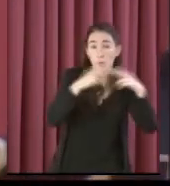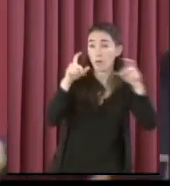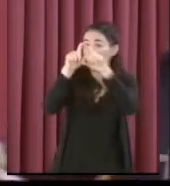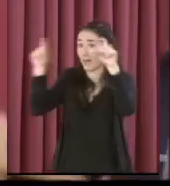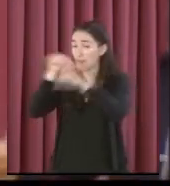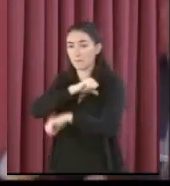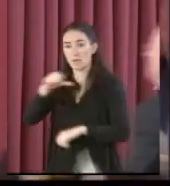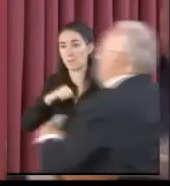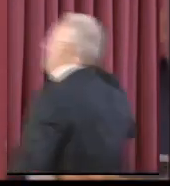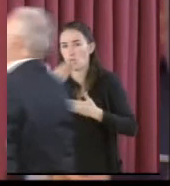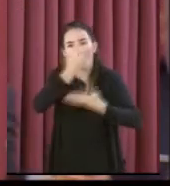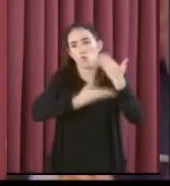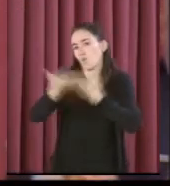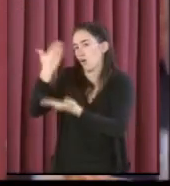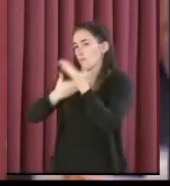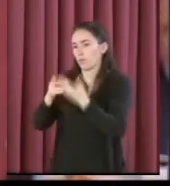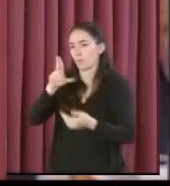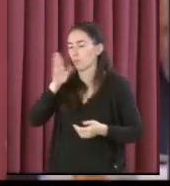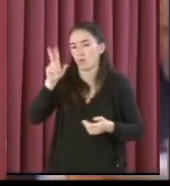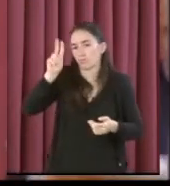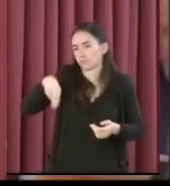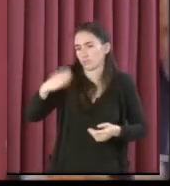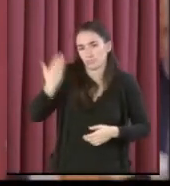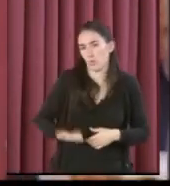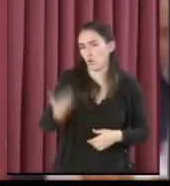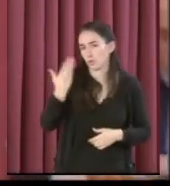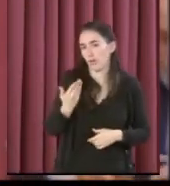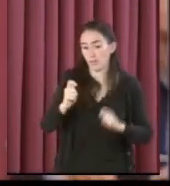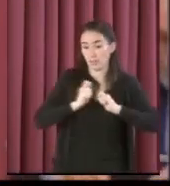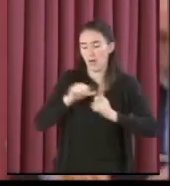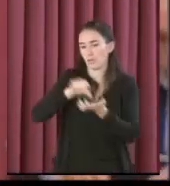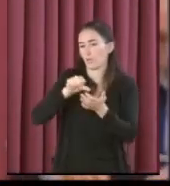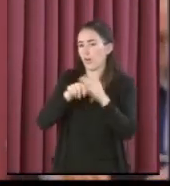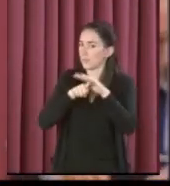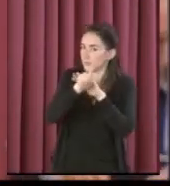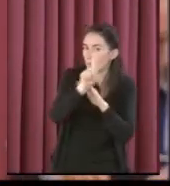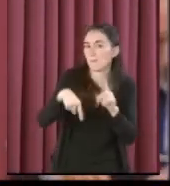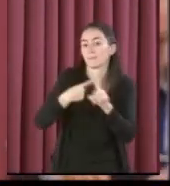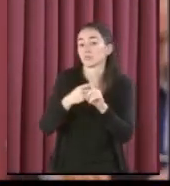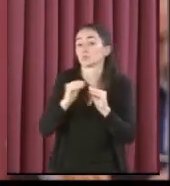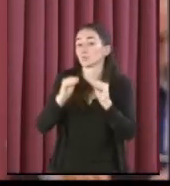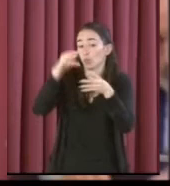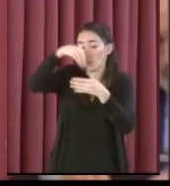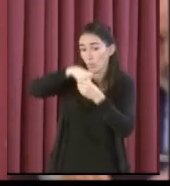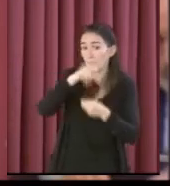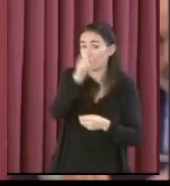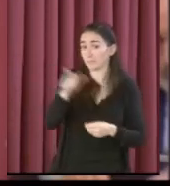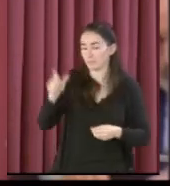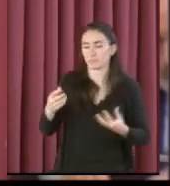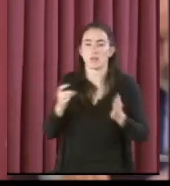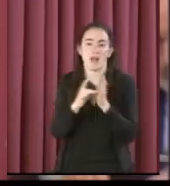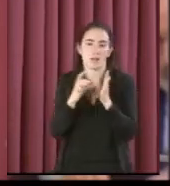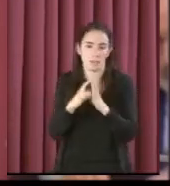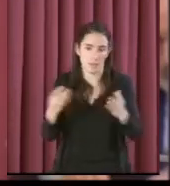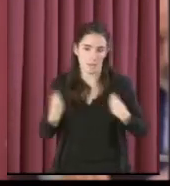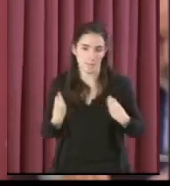duda alguna, un activo importante para el desarrollo de ciudad y de la calidad de vida de sus vecinos. Las cosas